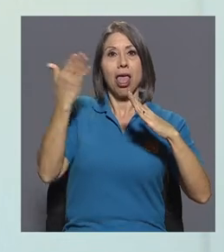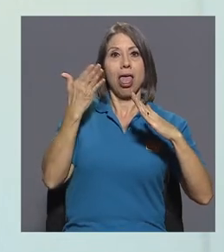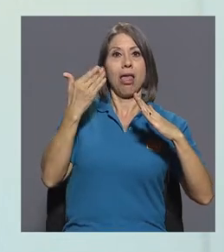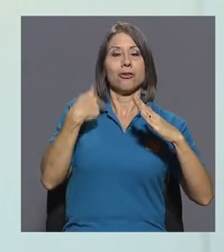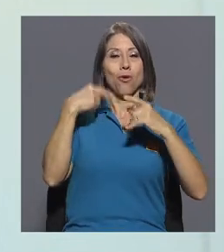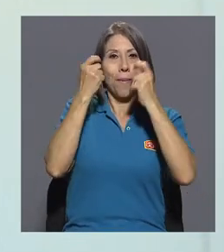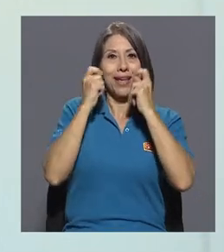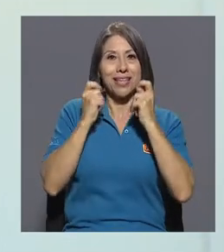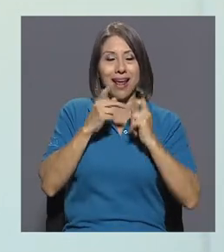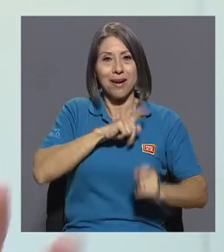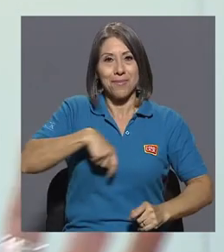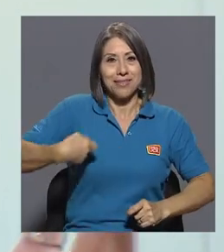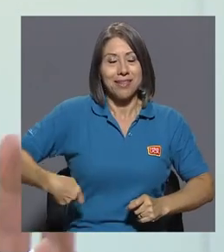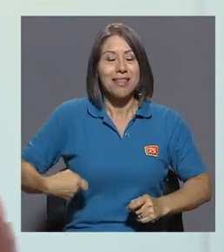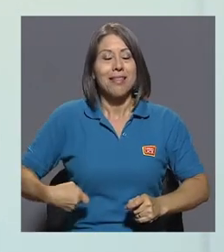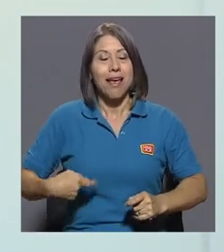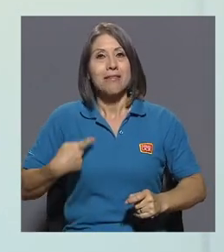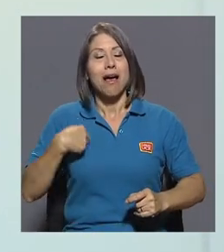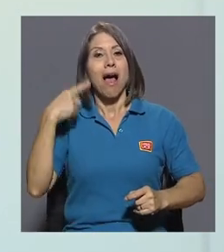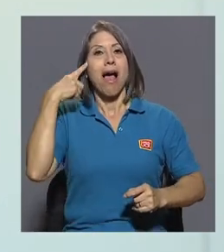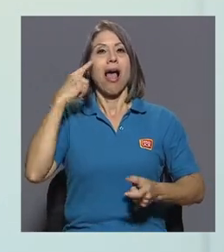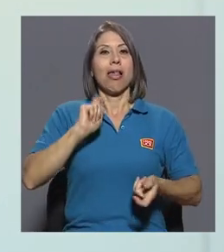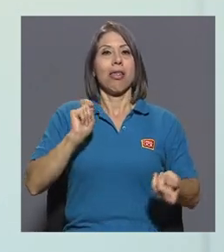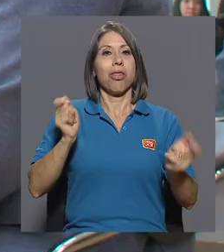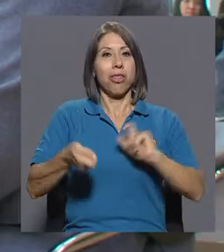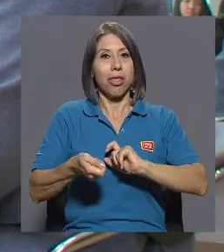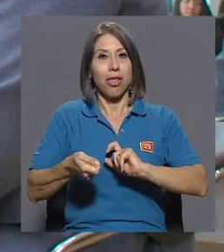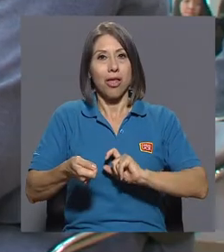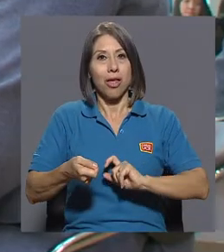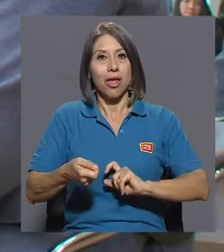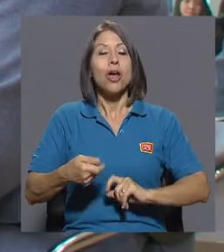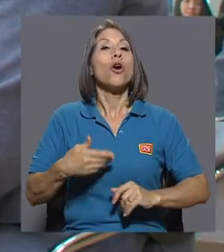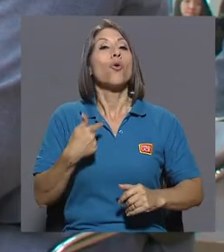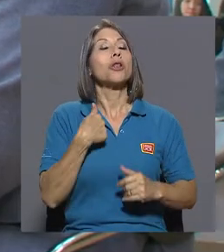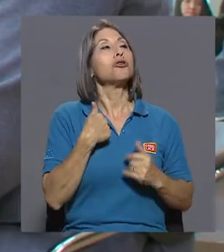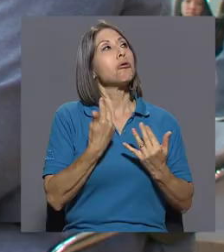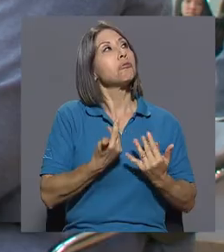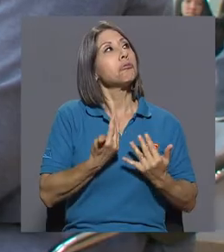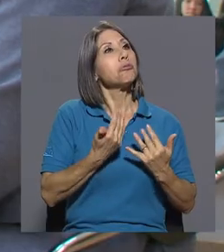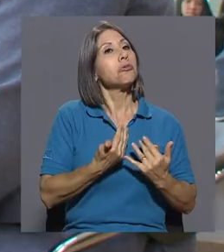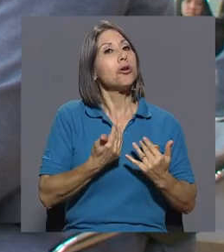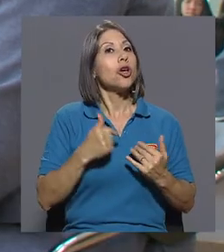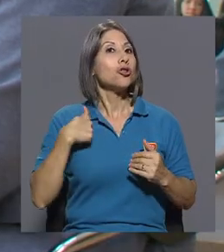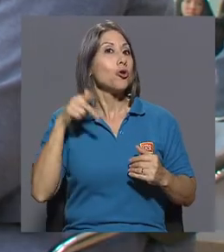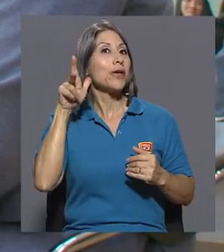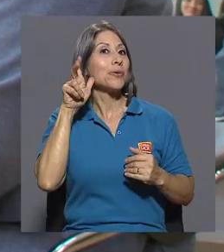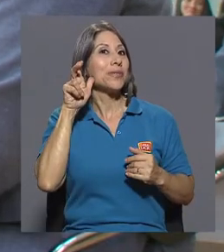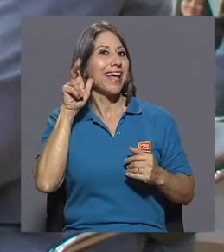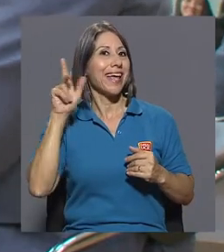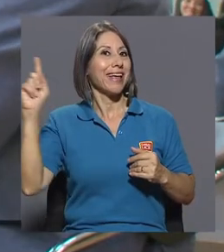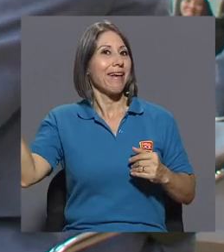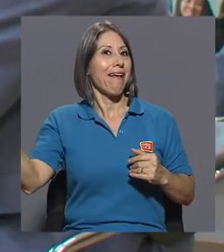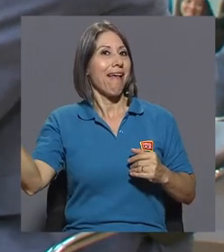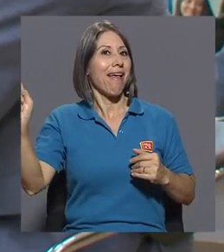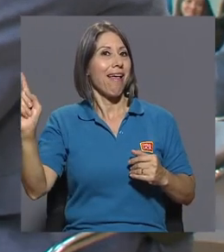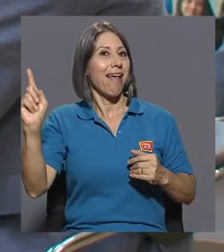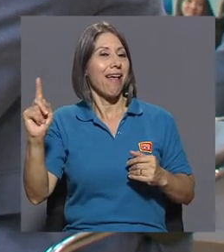Me impactó que cuando yo le oí la voz, que él venía en el pasillo, ya uno, todo el mundo tiene, ¿verdad? Así,